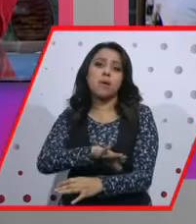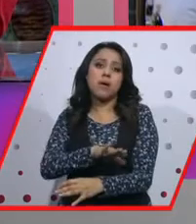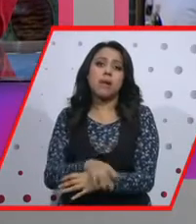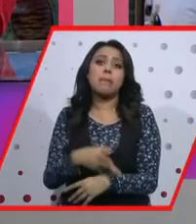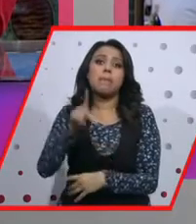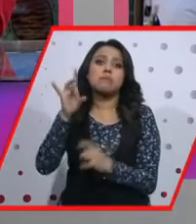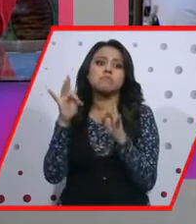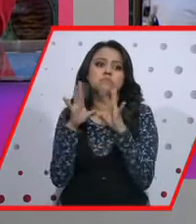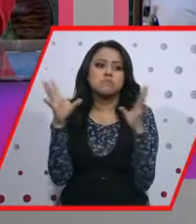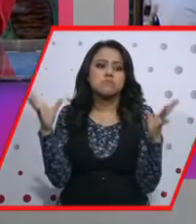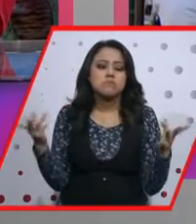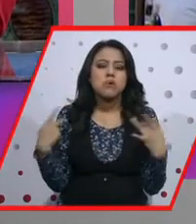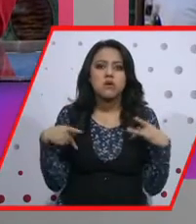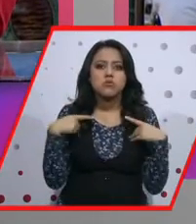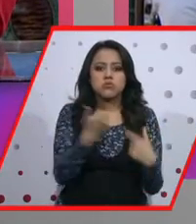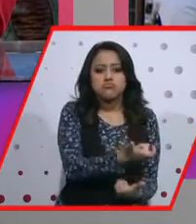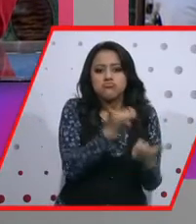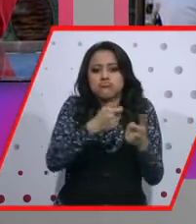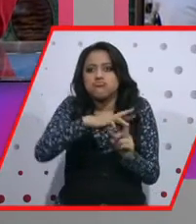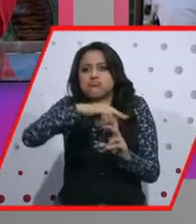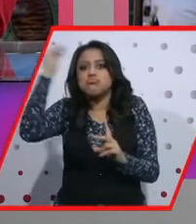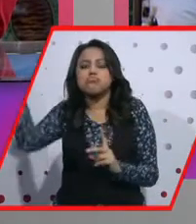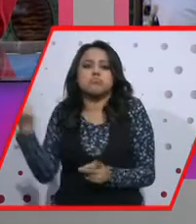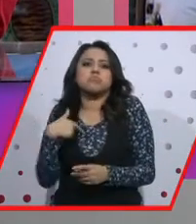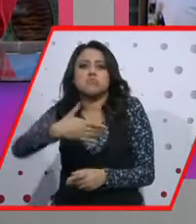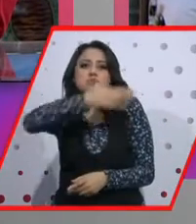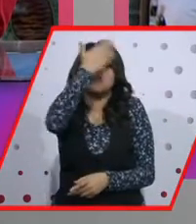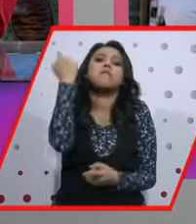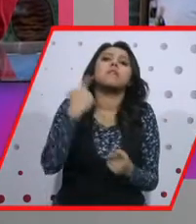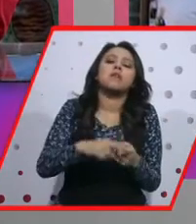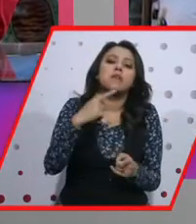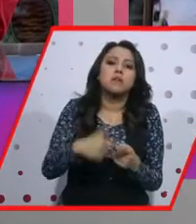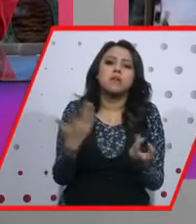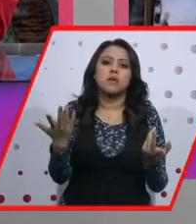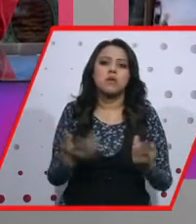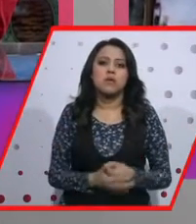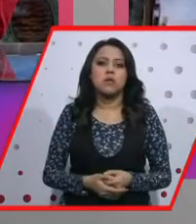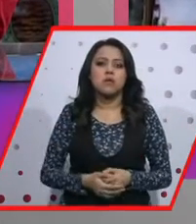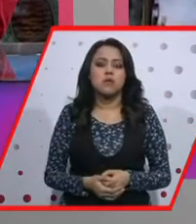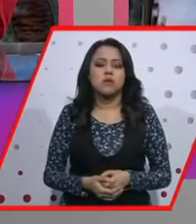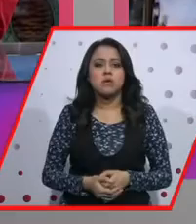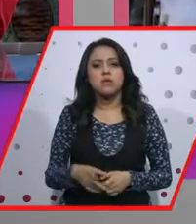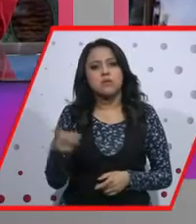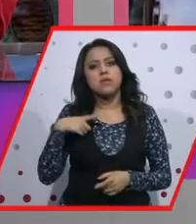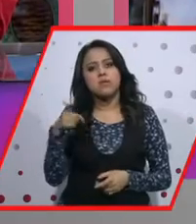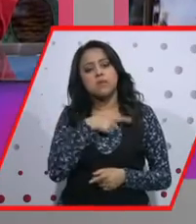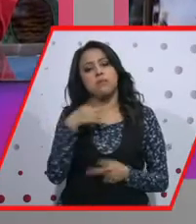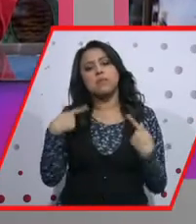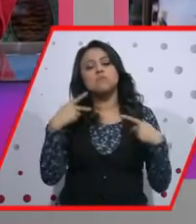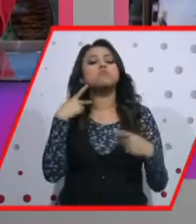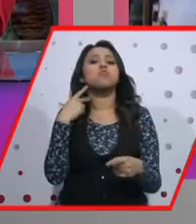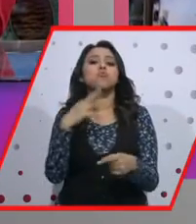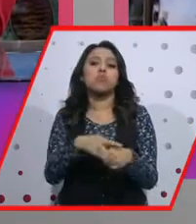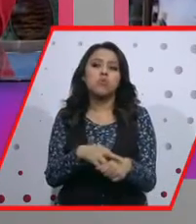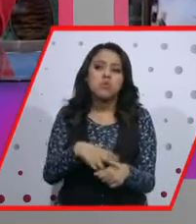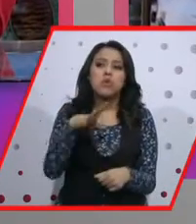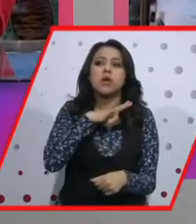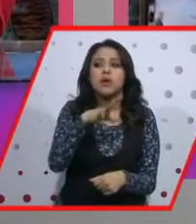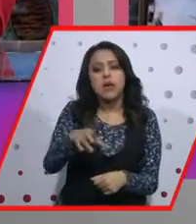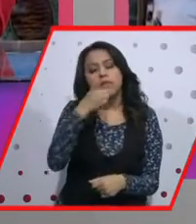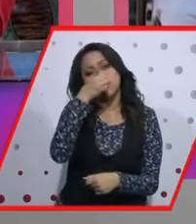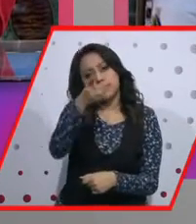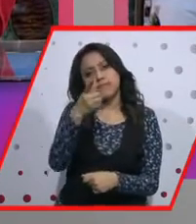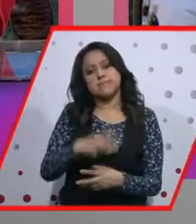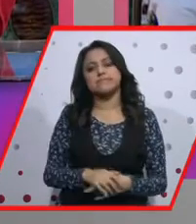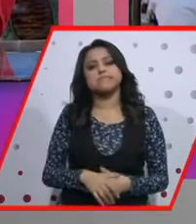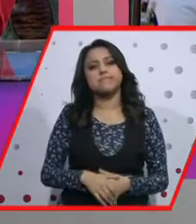cuando se nos pelan con el dinero, eso yo no sé si ya lo vamos viendo como otra característica y hay que pedir apoyo hacia la Procuraduría, no la del consumidor, a